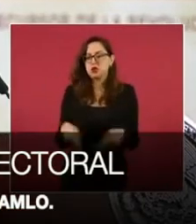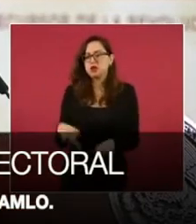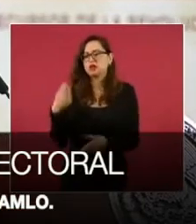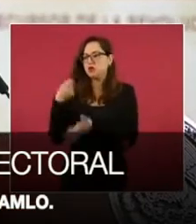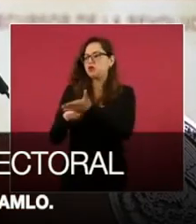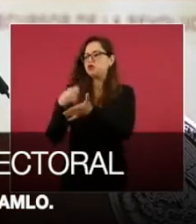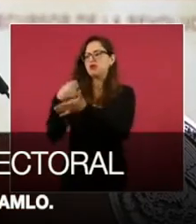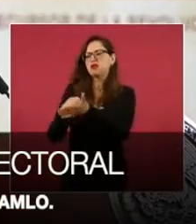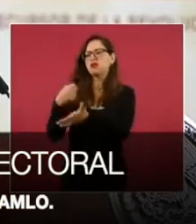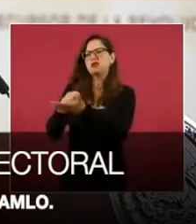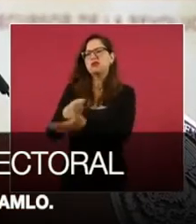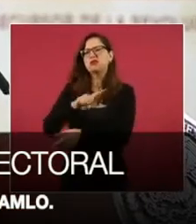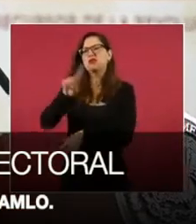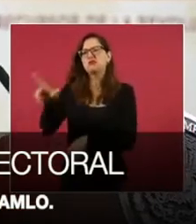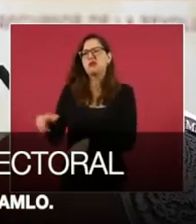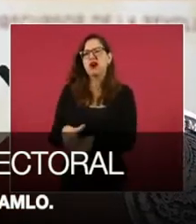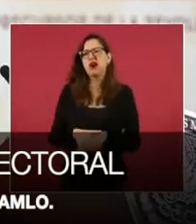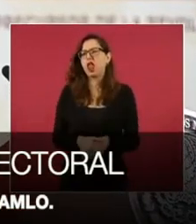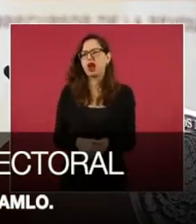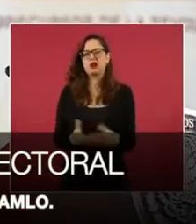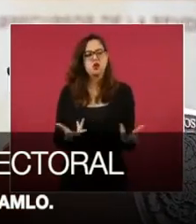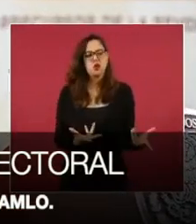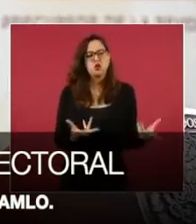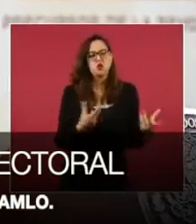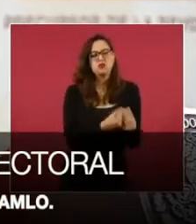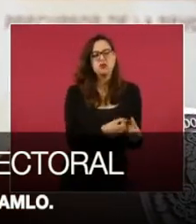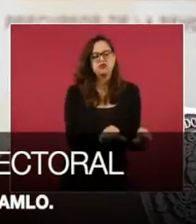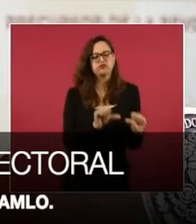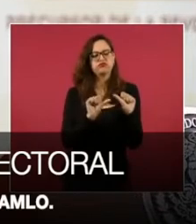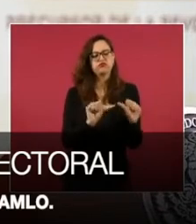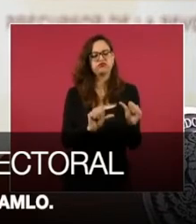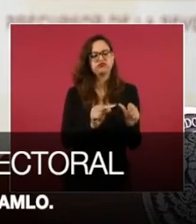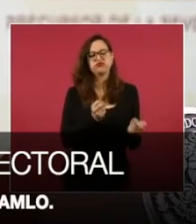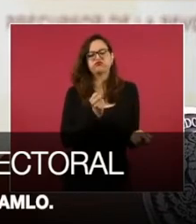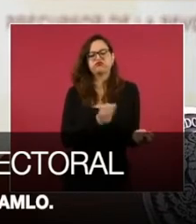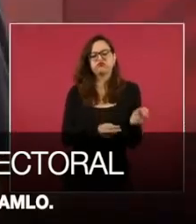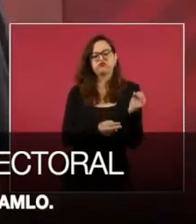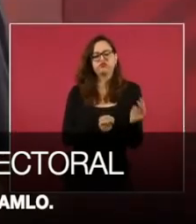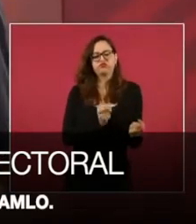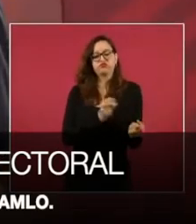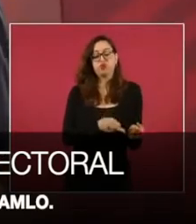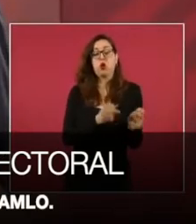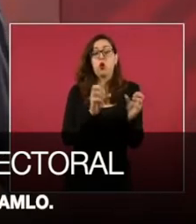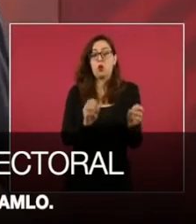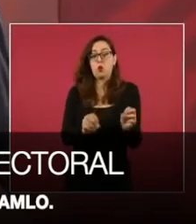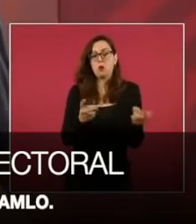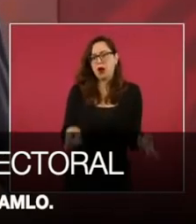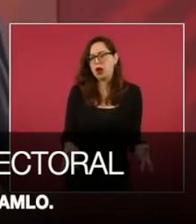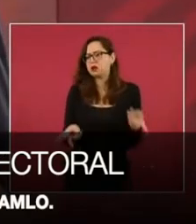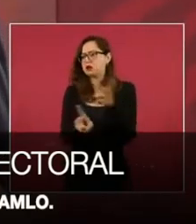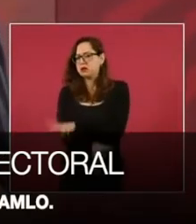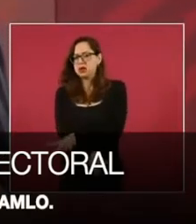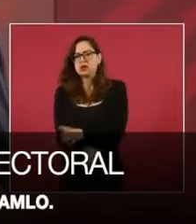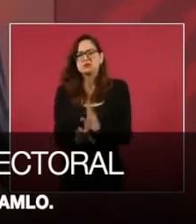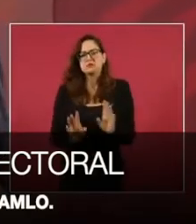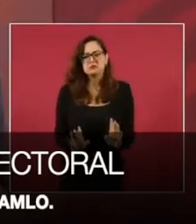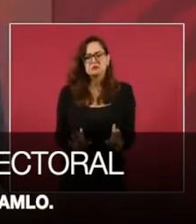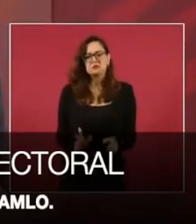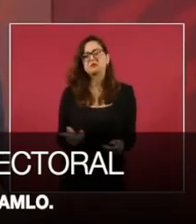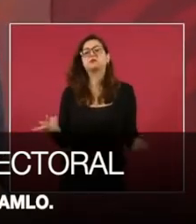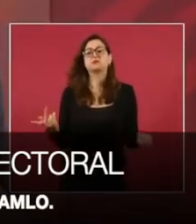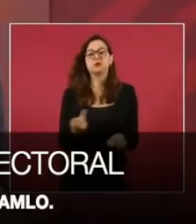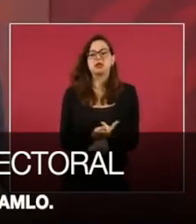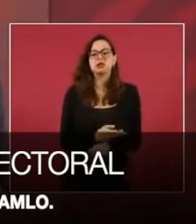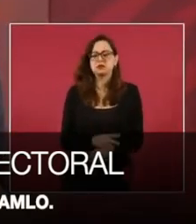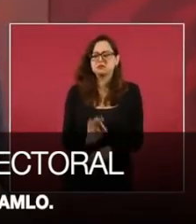se trata de negociar. Si la iniciativa no es aprobada, que cada quien asuma su responsabilidad, aseguró. Pidió que